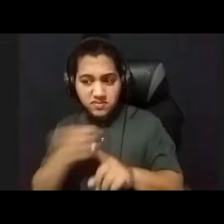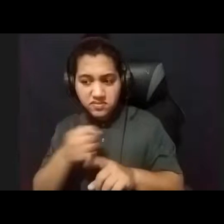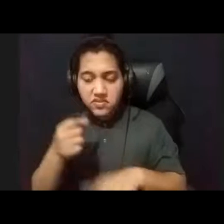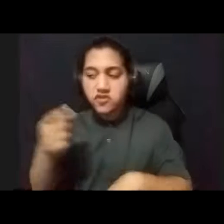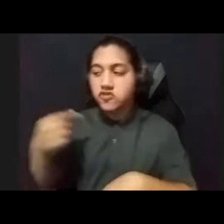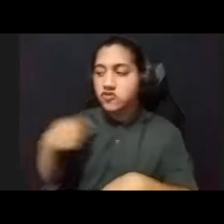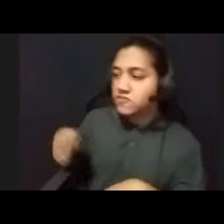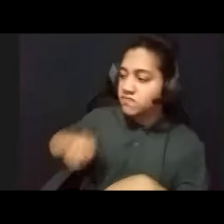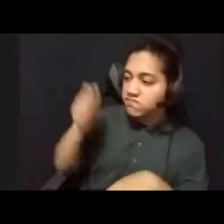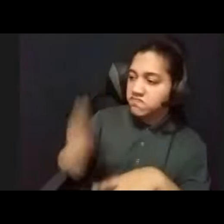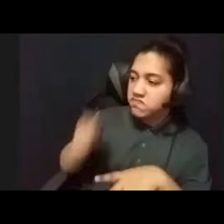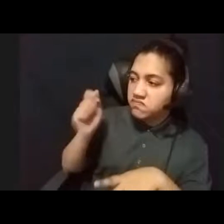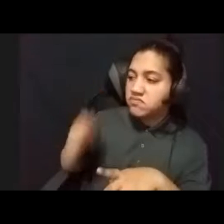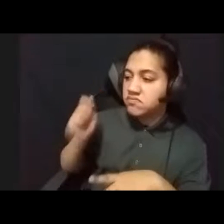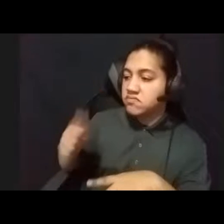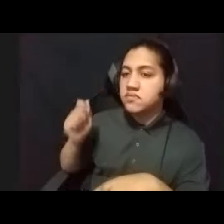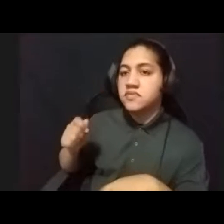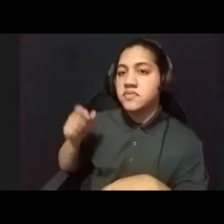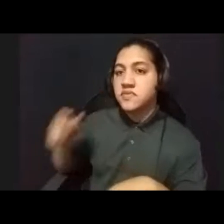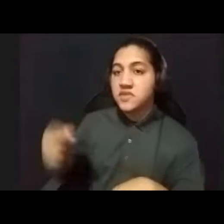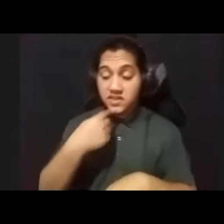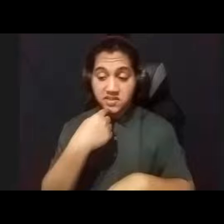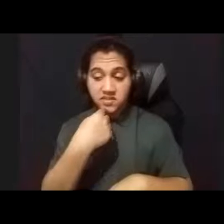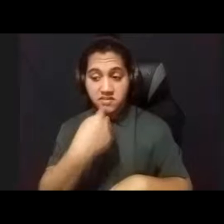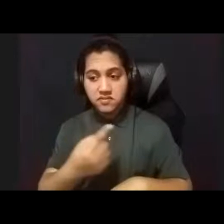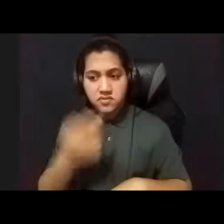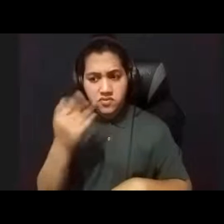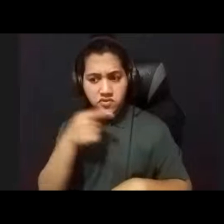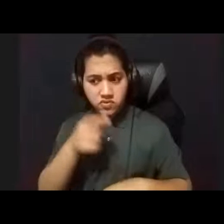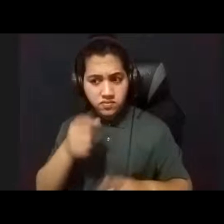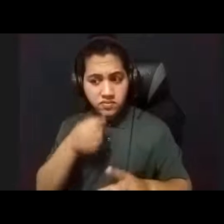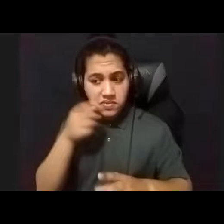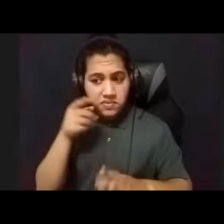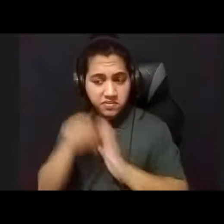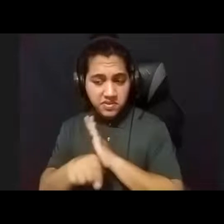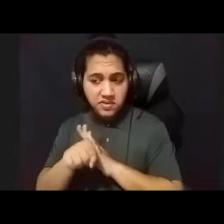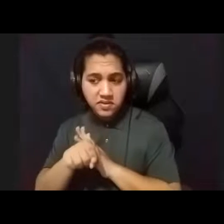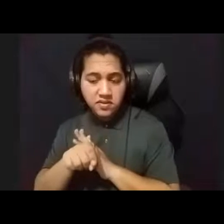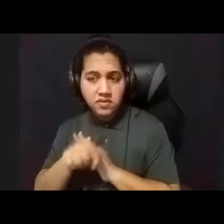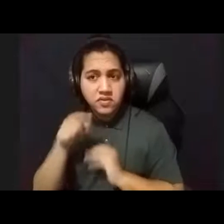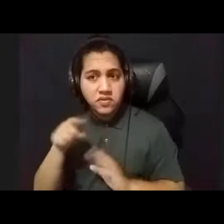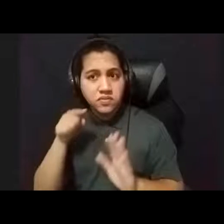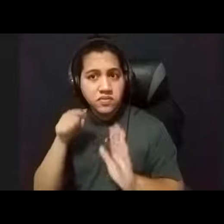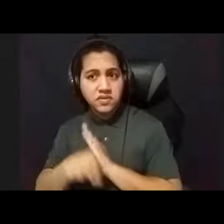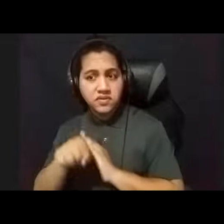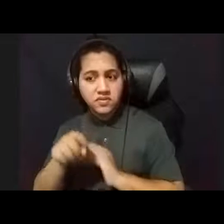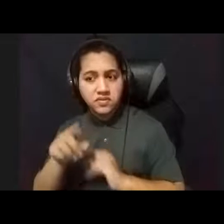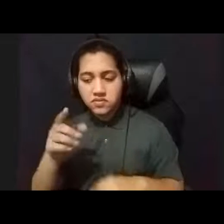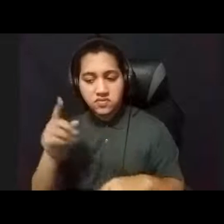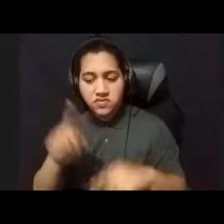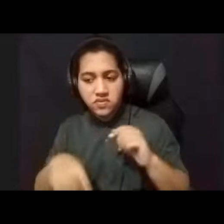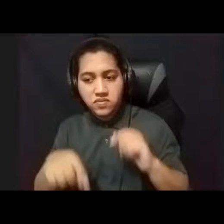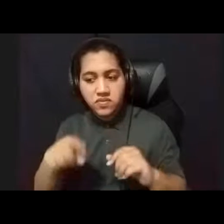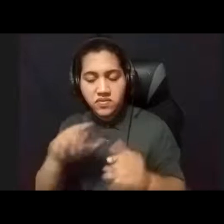duro y duro y duro. Y ella le dice, pero tú me vas a matar. Tú me vas a matar, contigo yo no me puedo